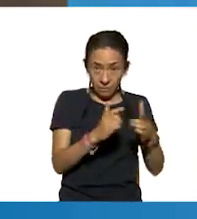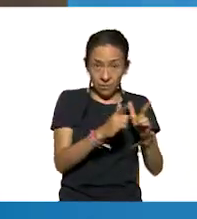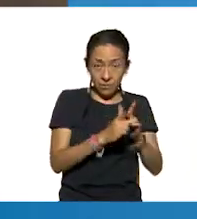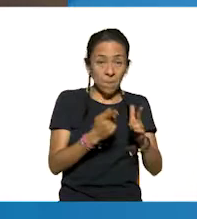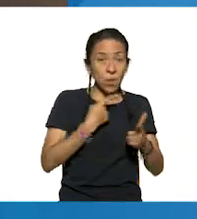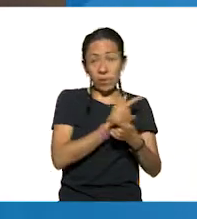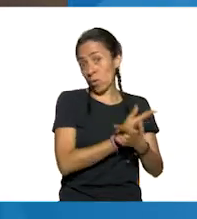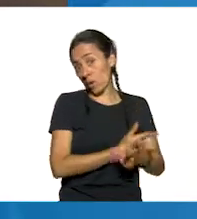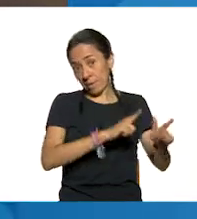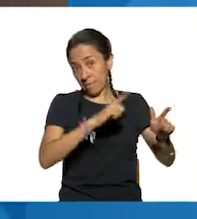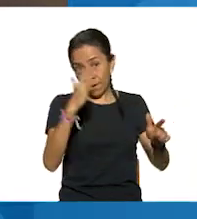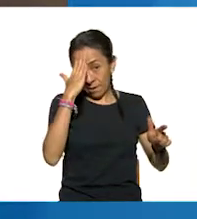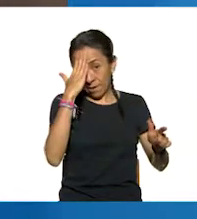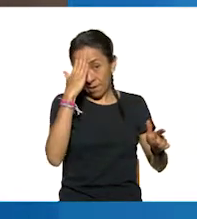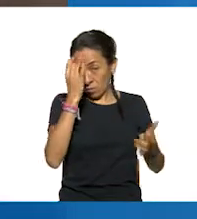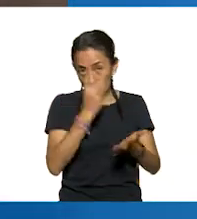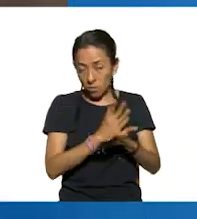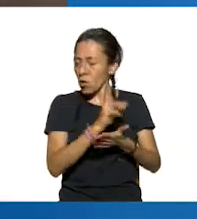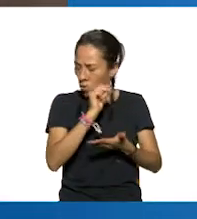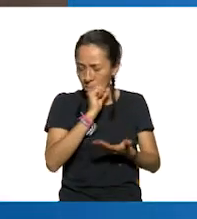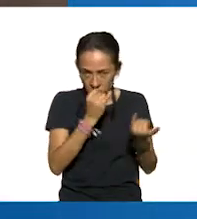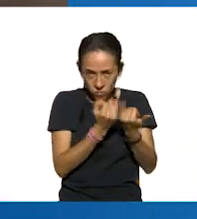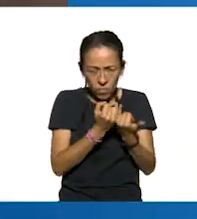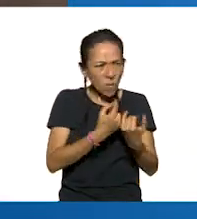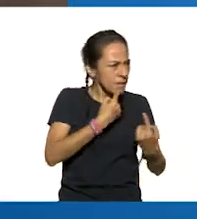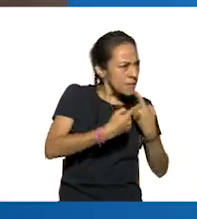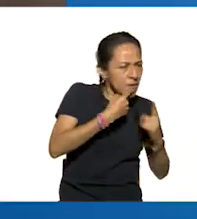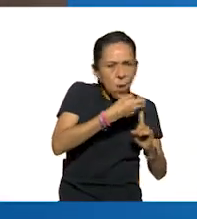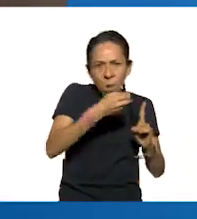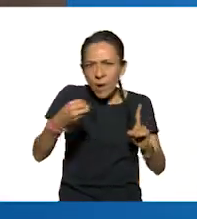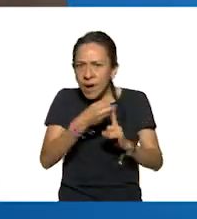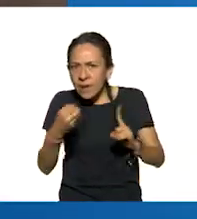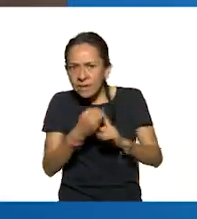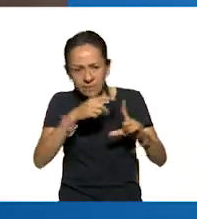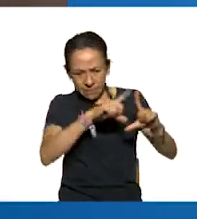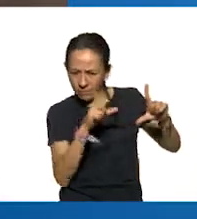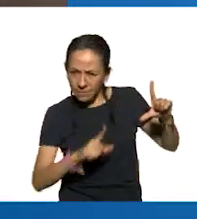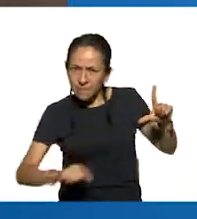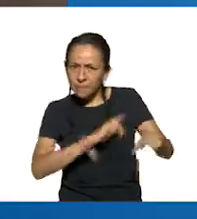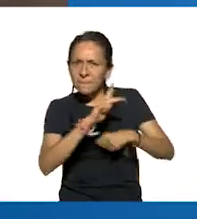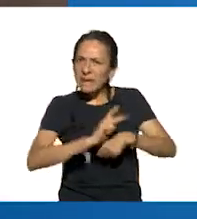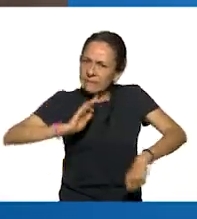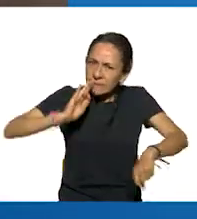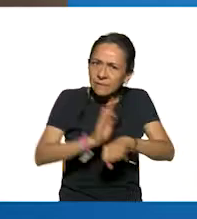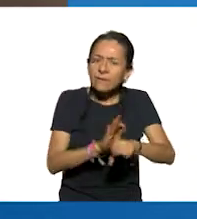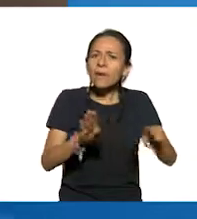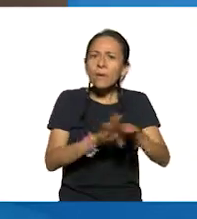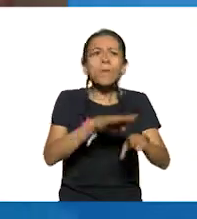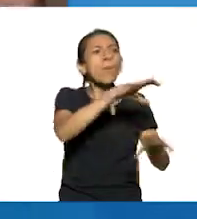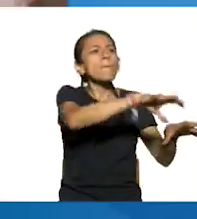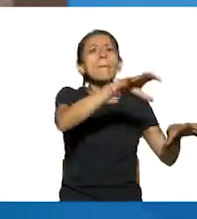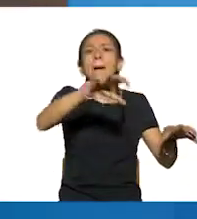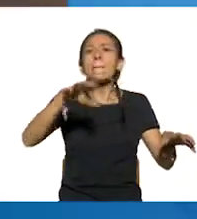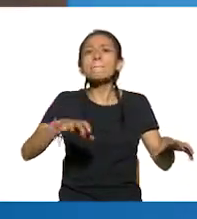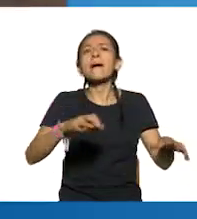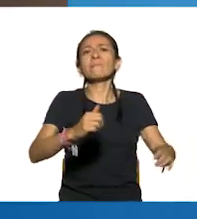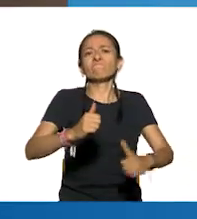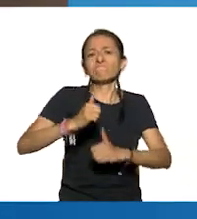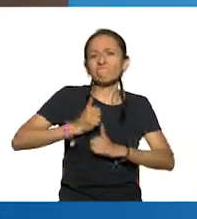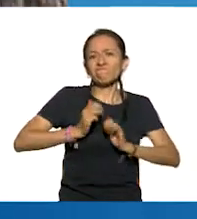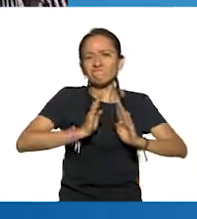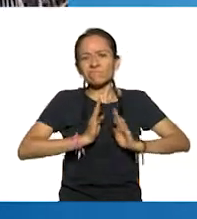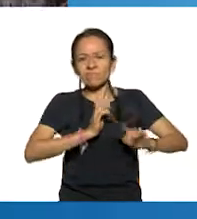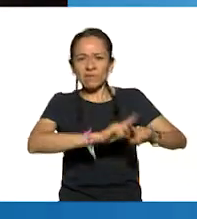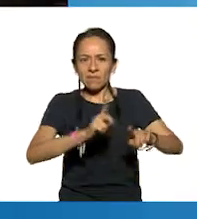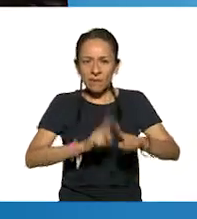organiza la defensa nacional, organiza los ejércitos y se vuelve un político que recorre